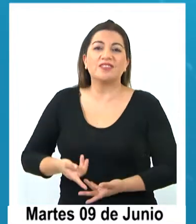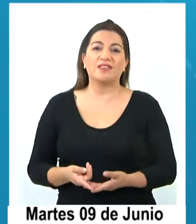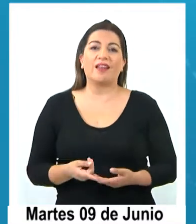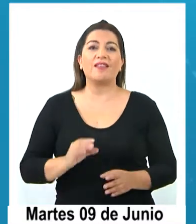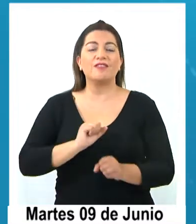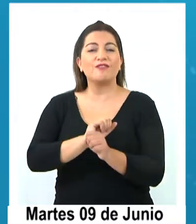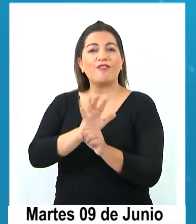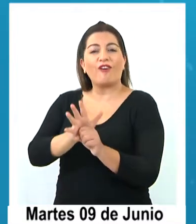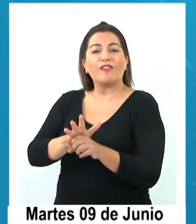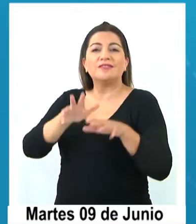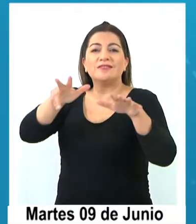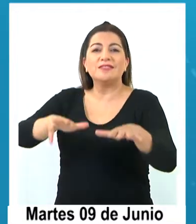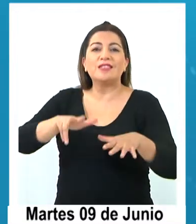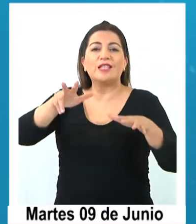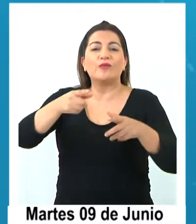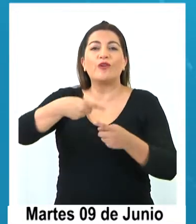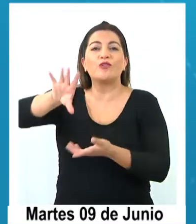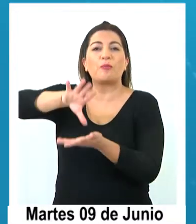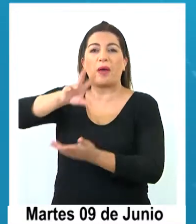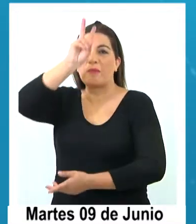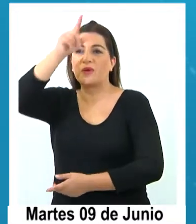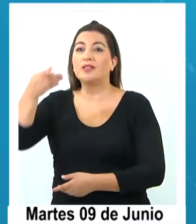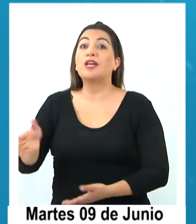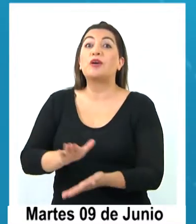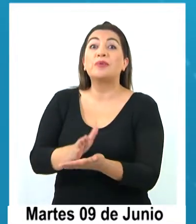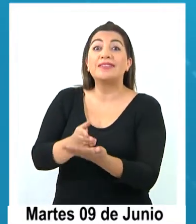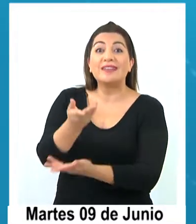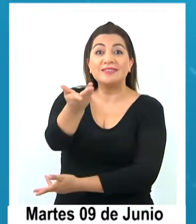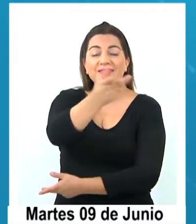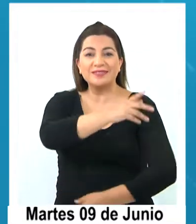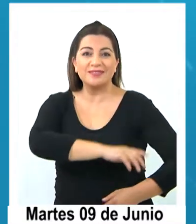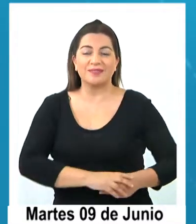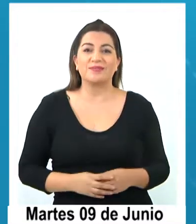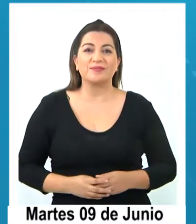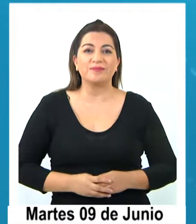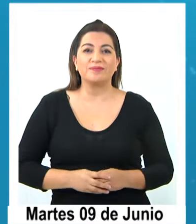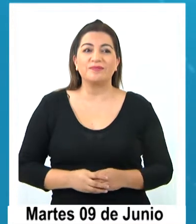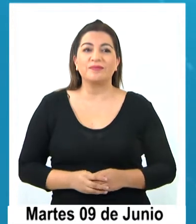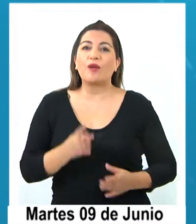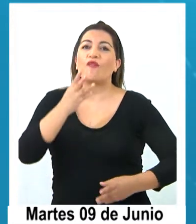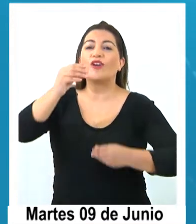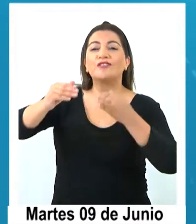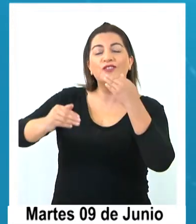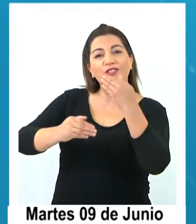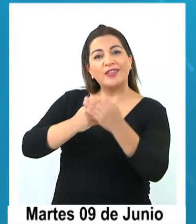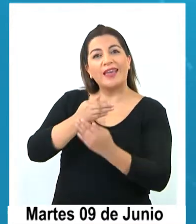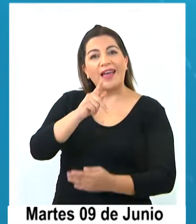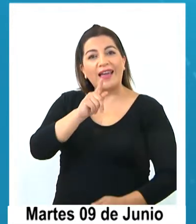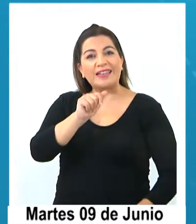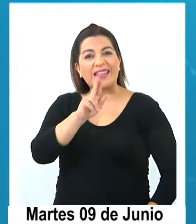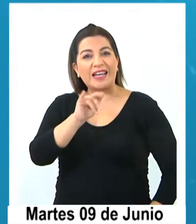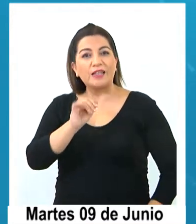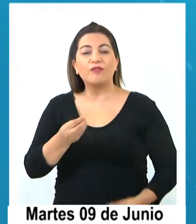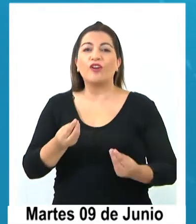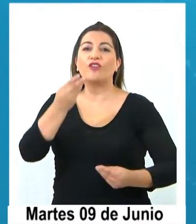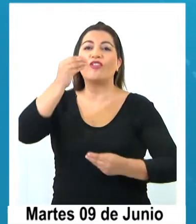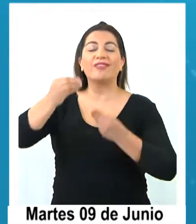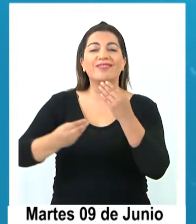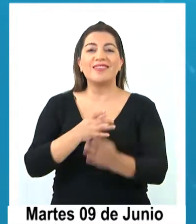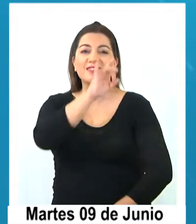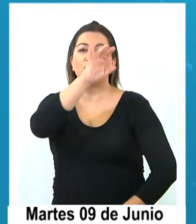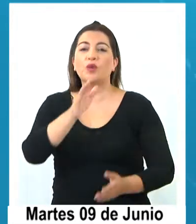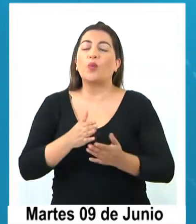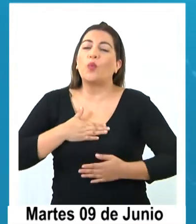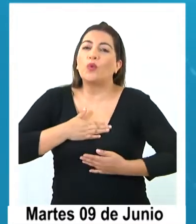sido el COVID-19 en el vecino país. ¿Qué tal Liliana? ¿Cómo estás? ¿Qué tal? Buenos días, Karim. Buenos días, Chile.